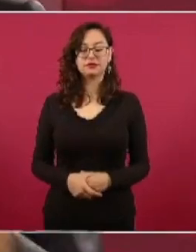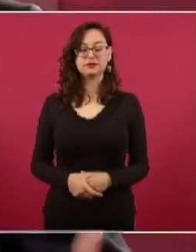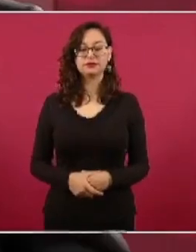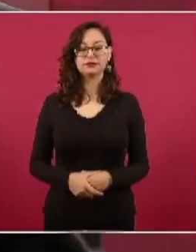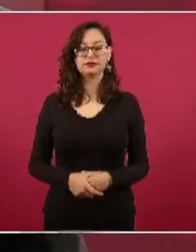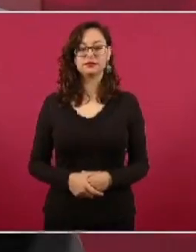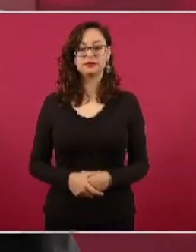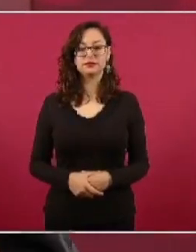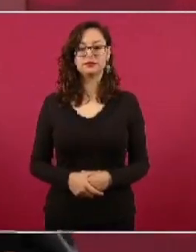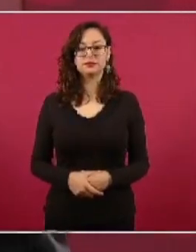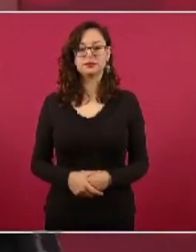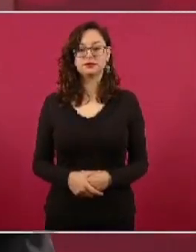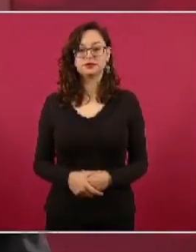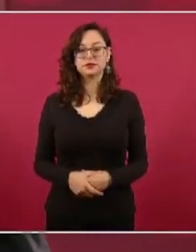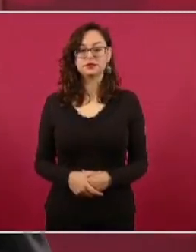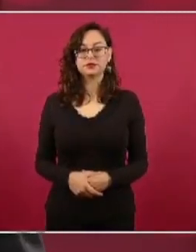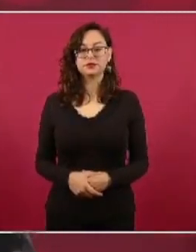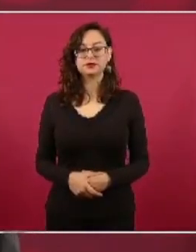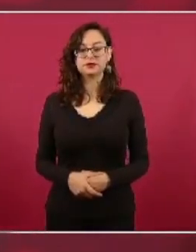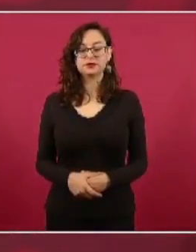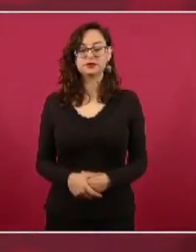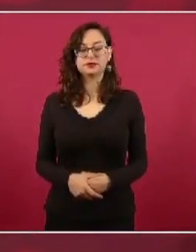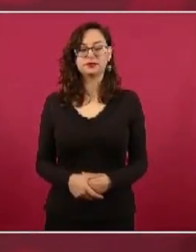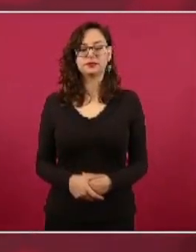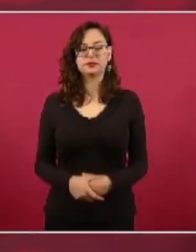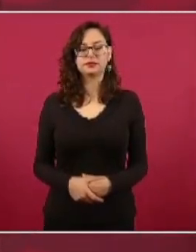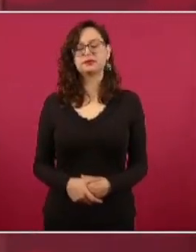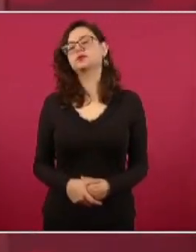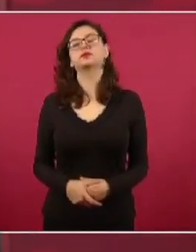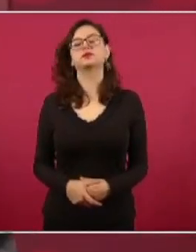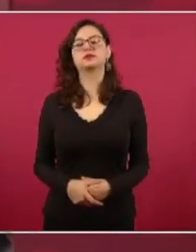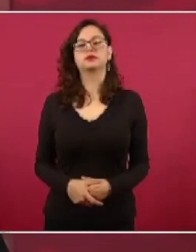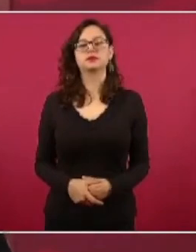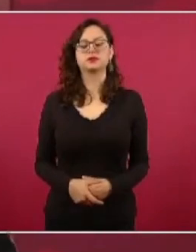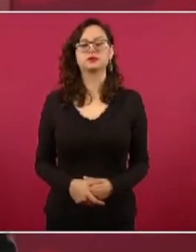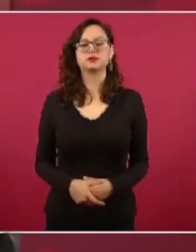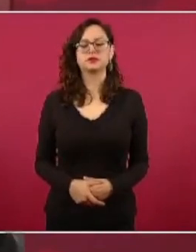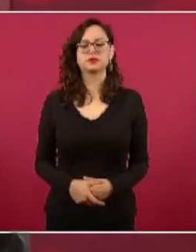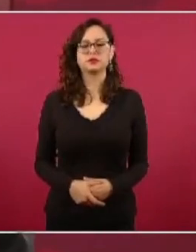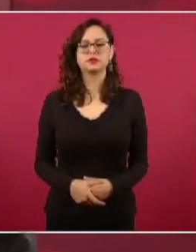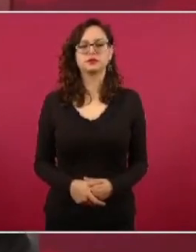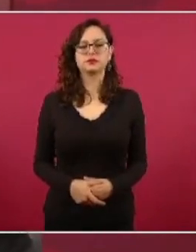Si alguien me pide una recomendación de cómo